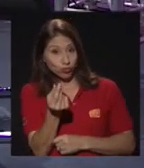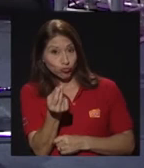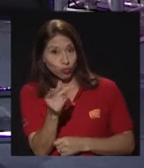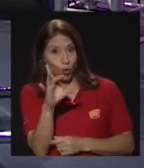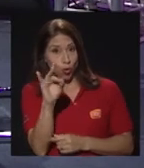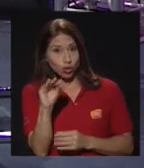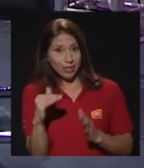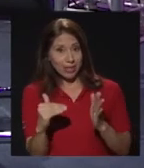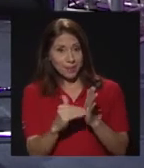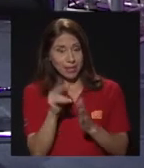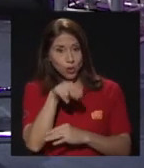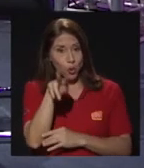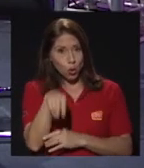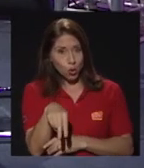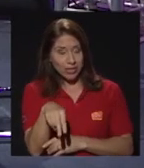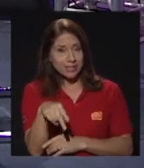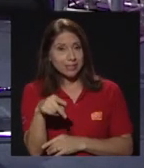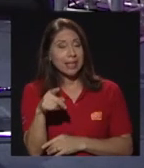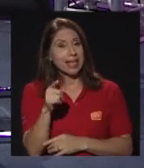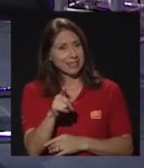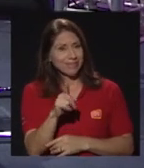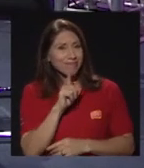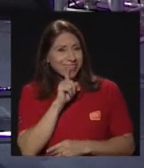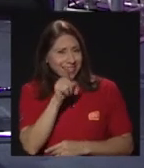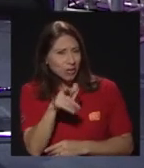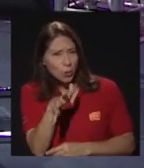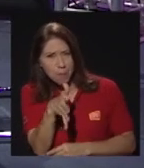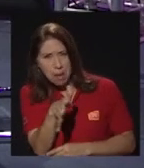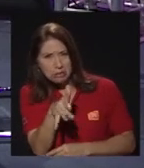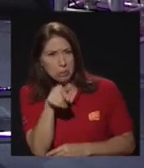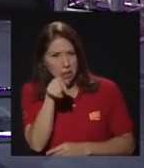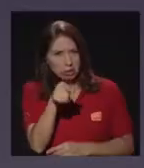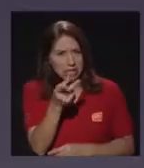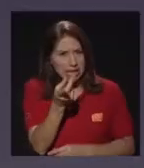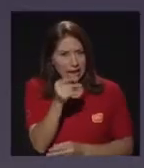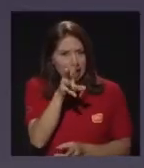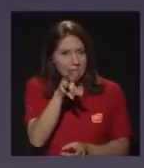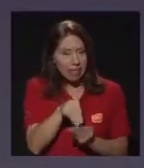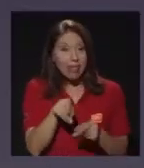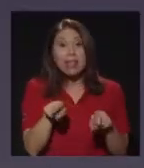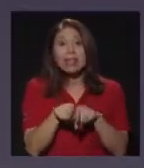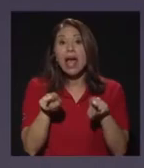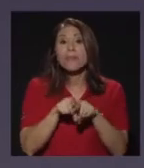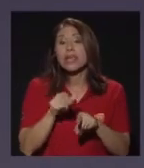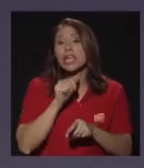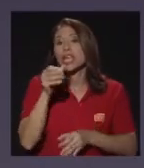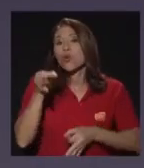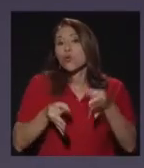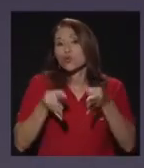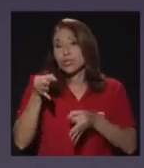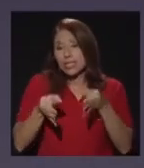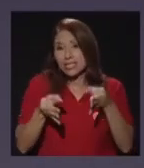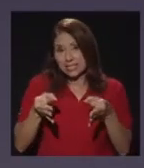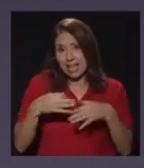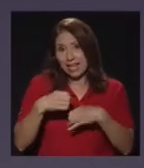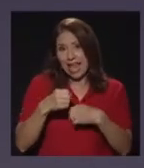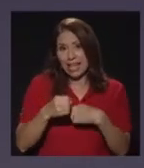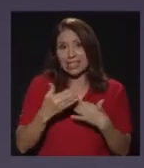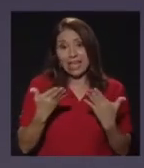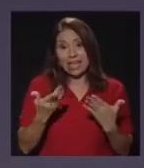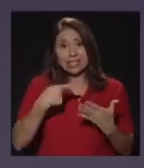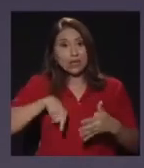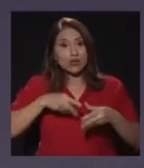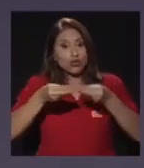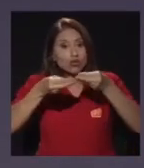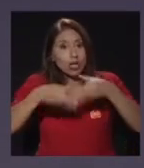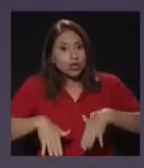80.000 colones sí es cierto, es más o menos redondea esa cantidad. Y también la injusticia que nos hacen como inmigrantes es cuando se nos extravía el